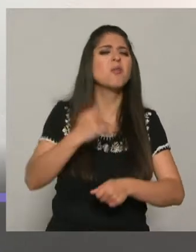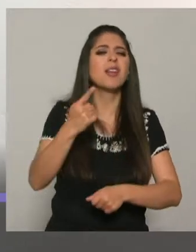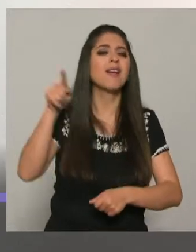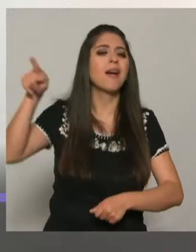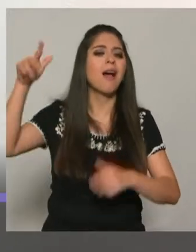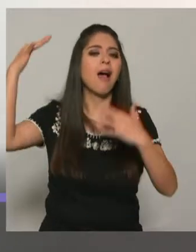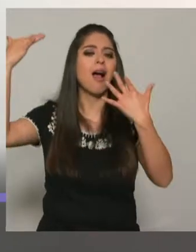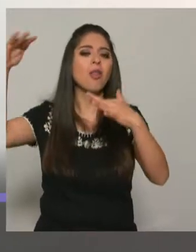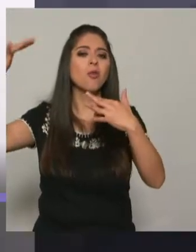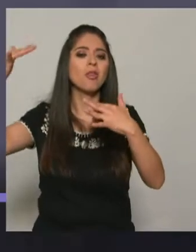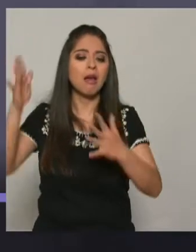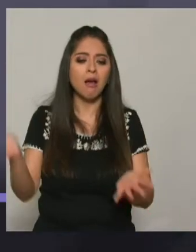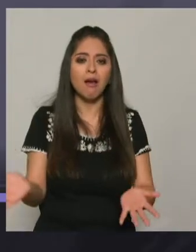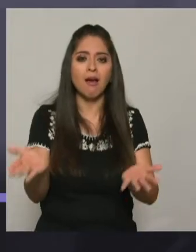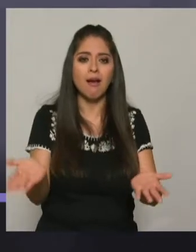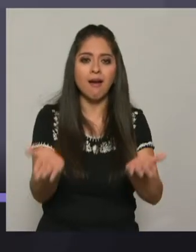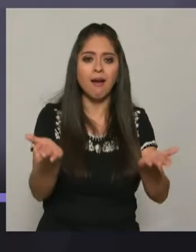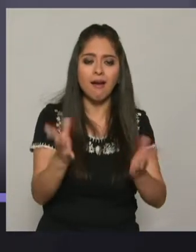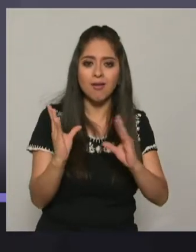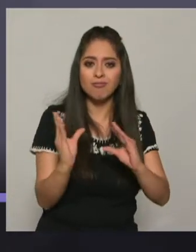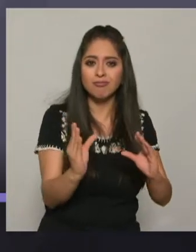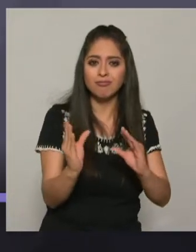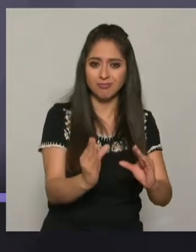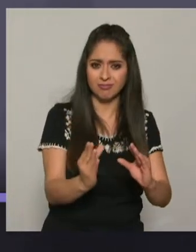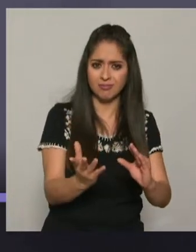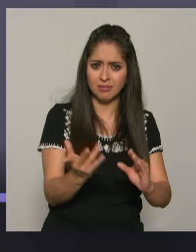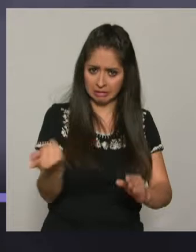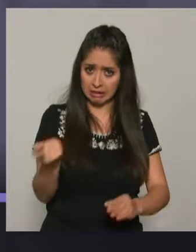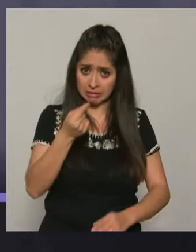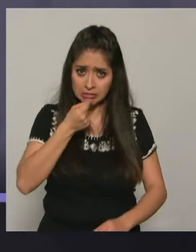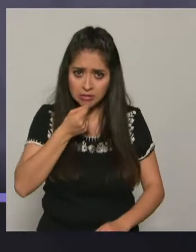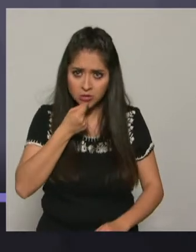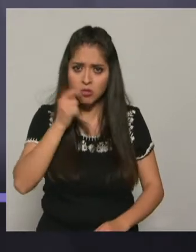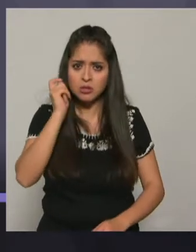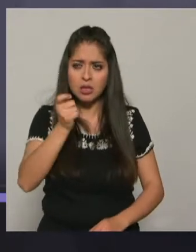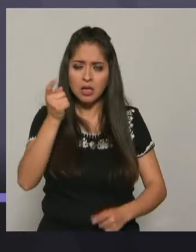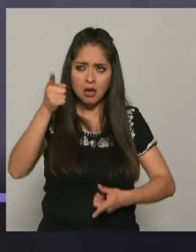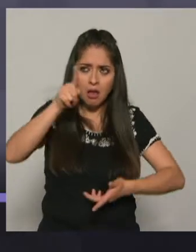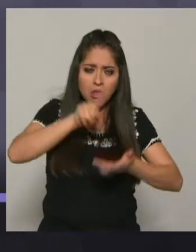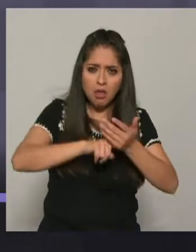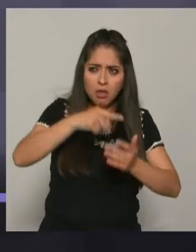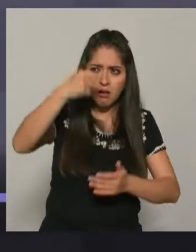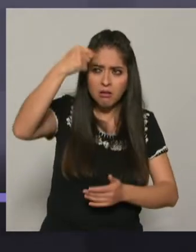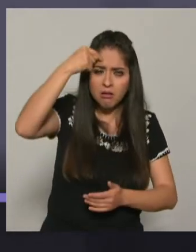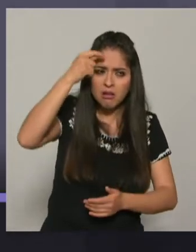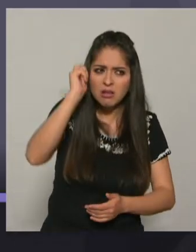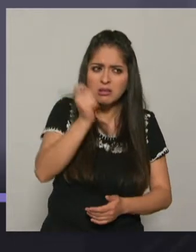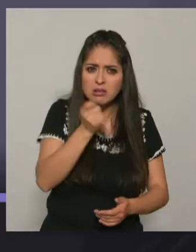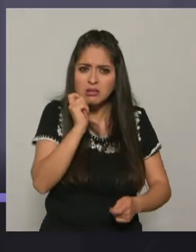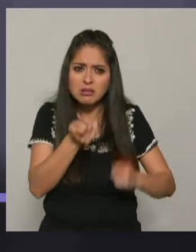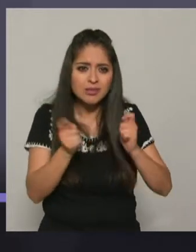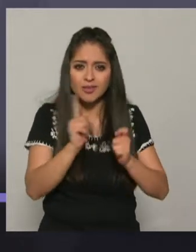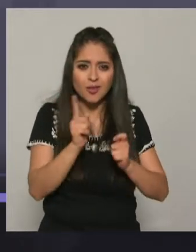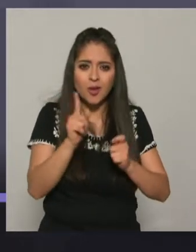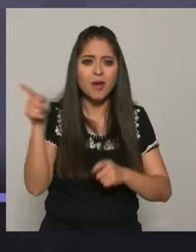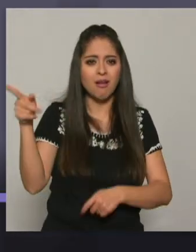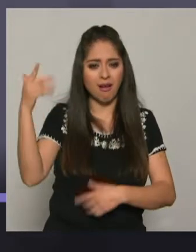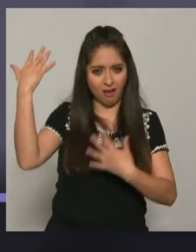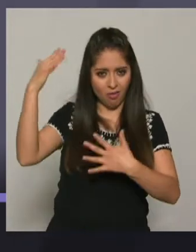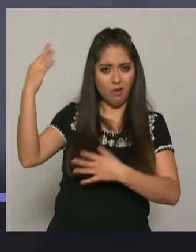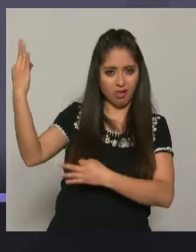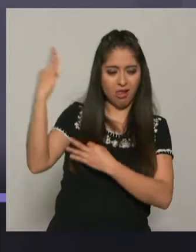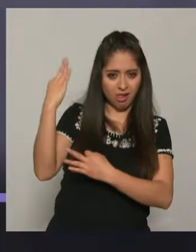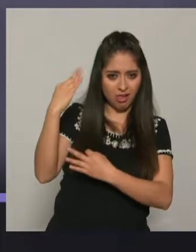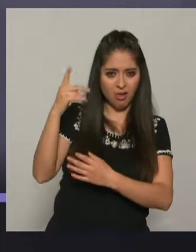somos los que lo permitimos y lo fomentamos. Los niños no tienen una mirada en ese sentido. Entonces, creo que